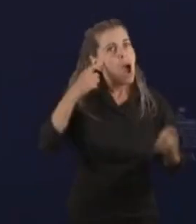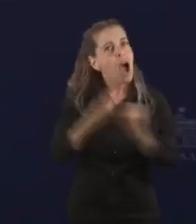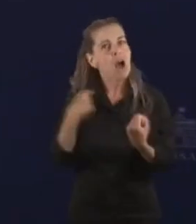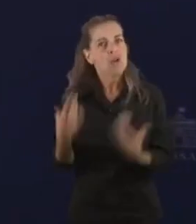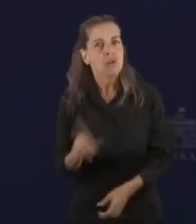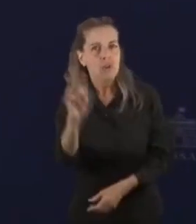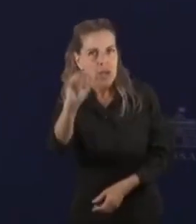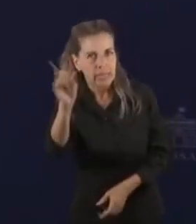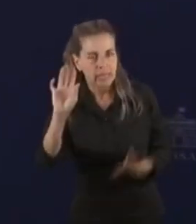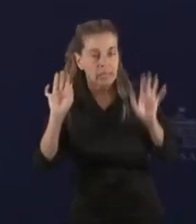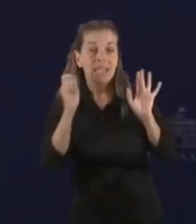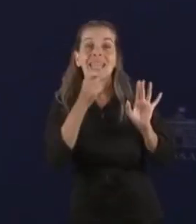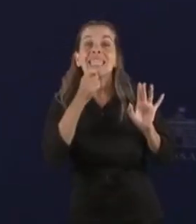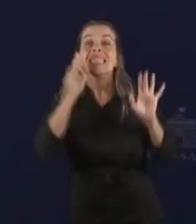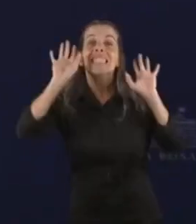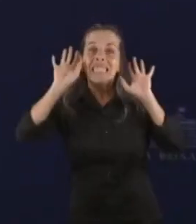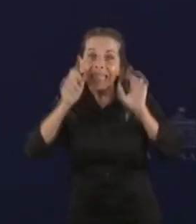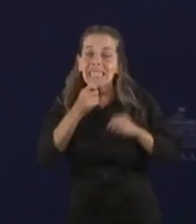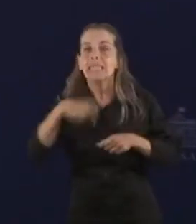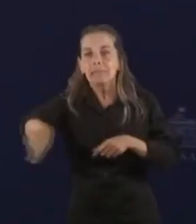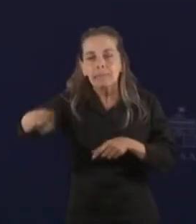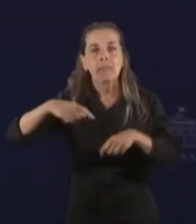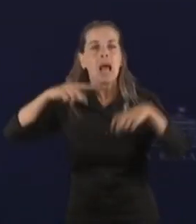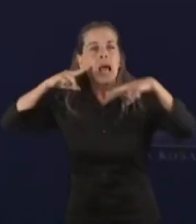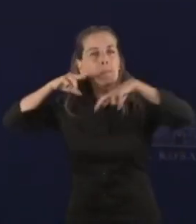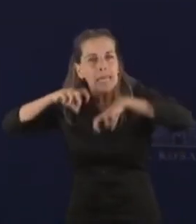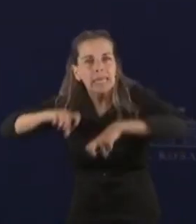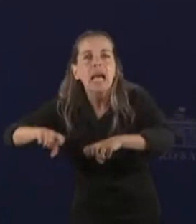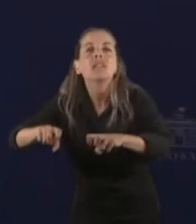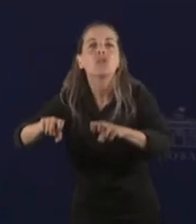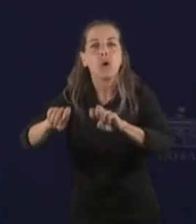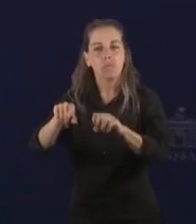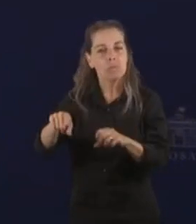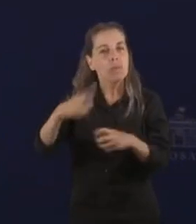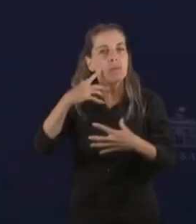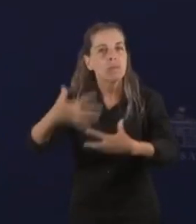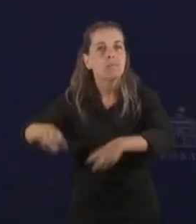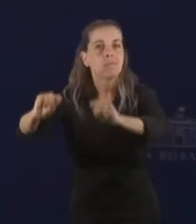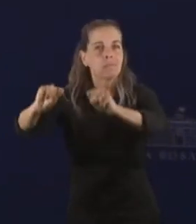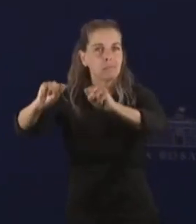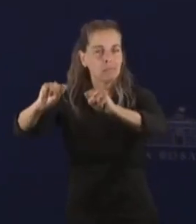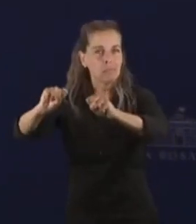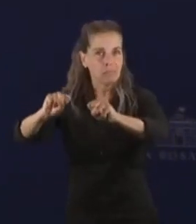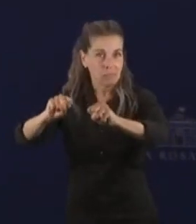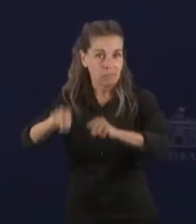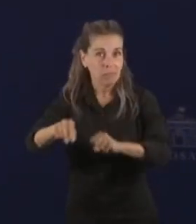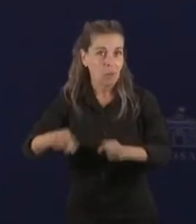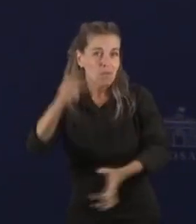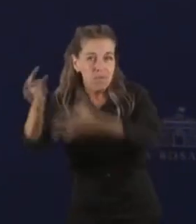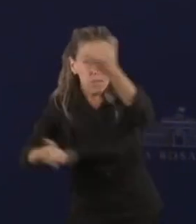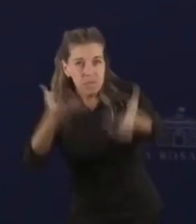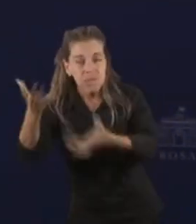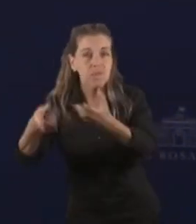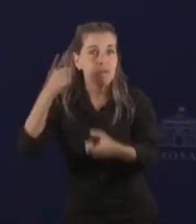efectivamente esto termina derivando en una investigación que indique que Eh Esto fue intencional